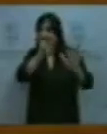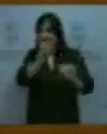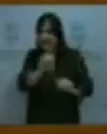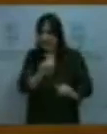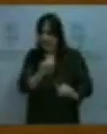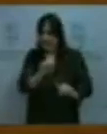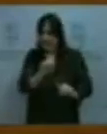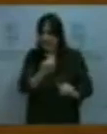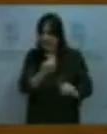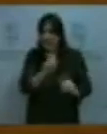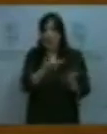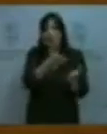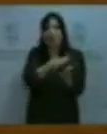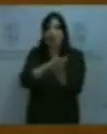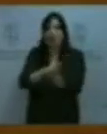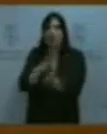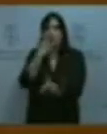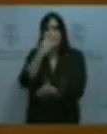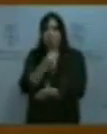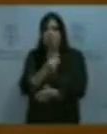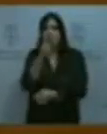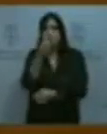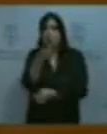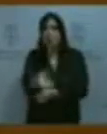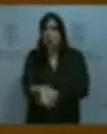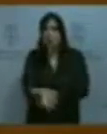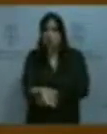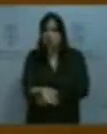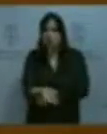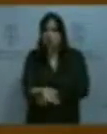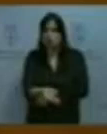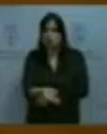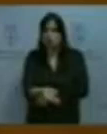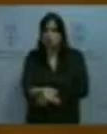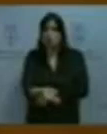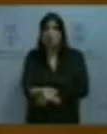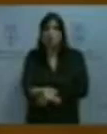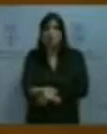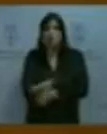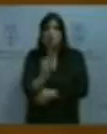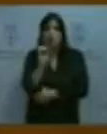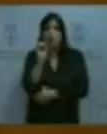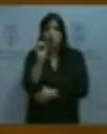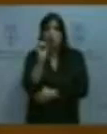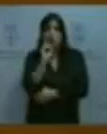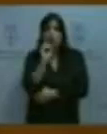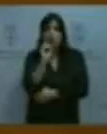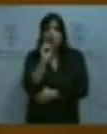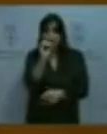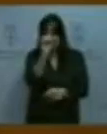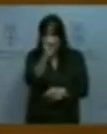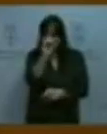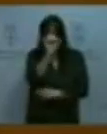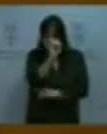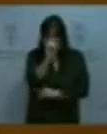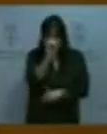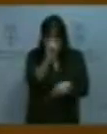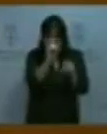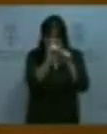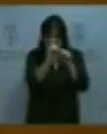han abatido? Bueno, cero, señor consejero. Cero. ¿Es una farsa o no es una